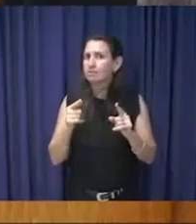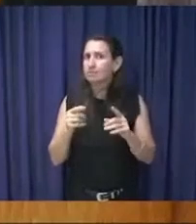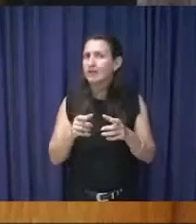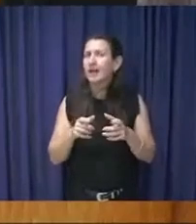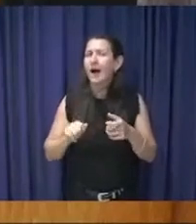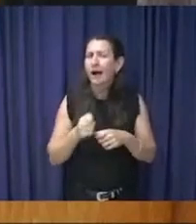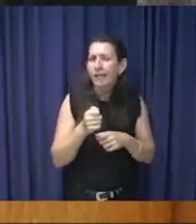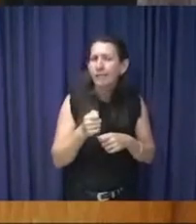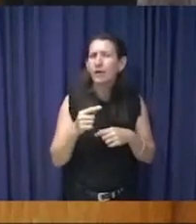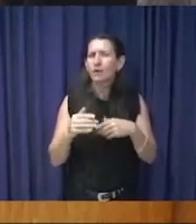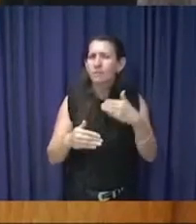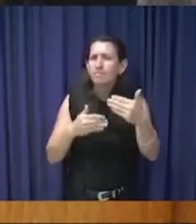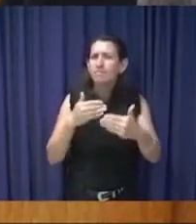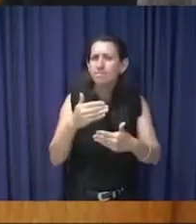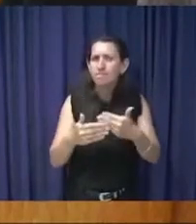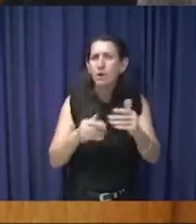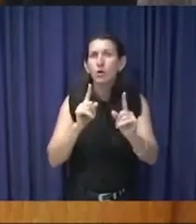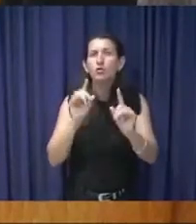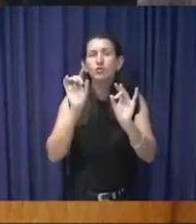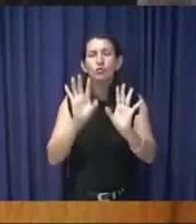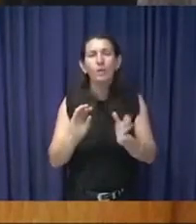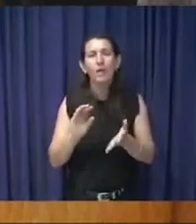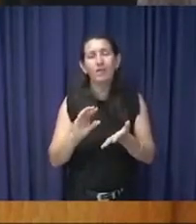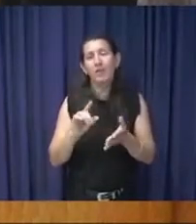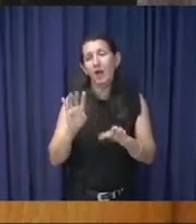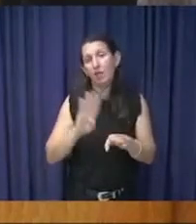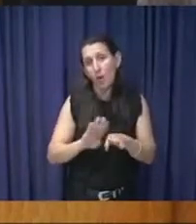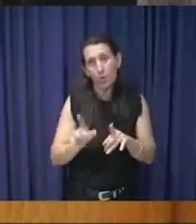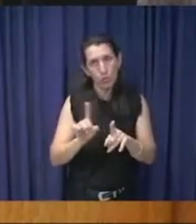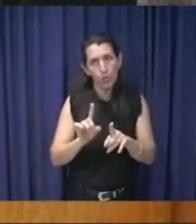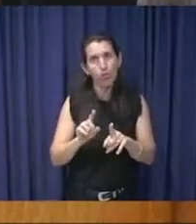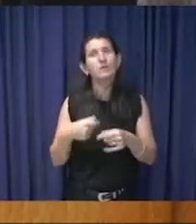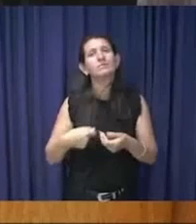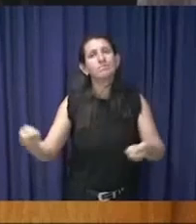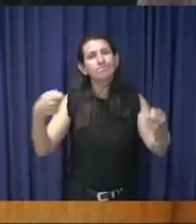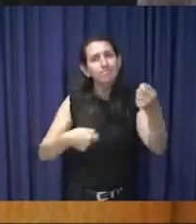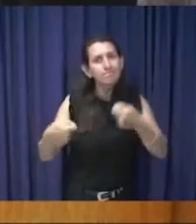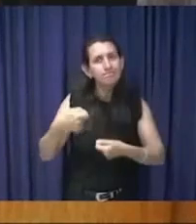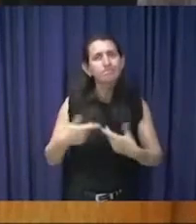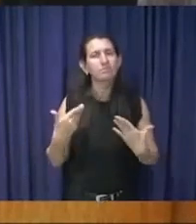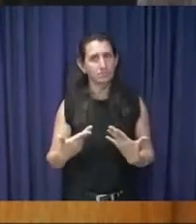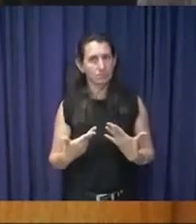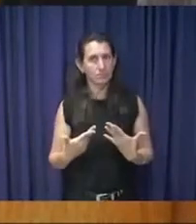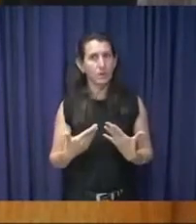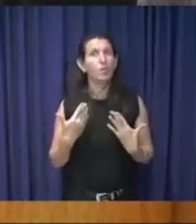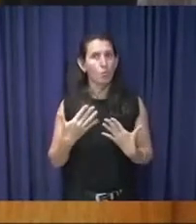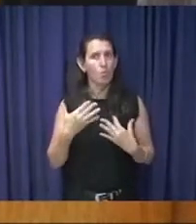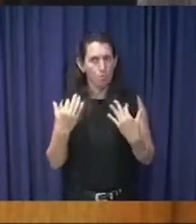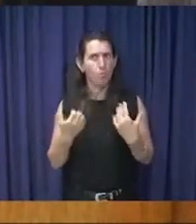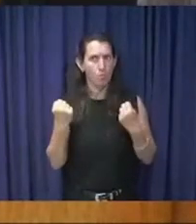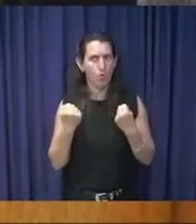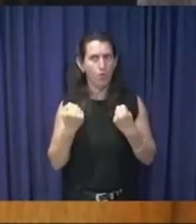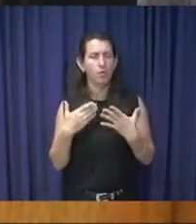en el tiempo, no solamente endeudándose, sino que haya recursos que sean válidos,